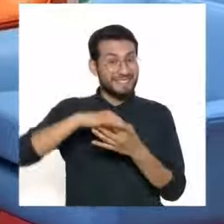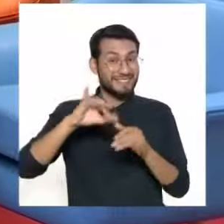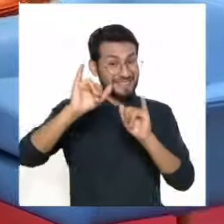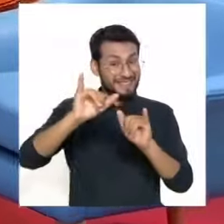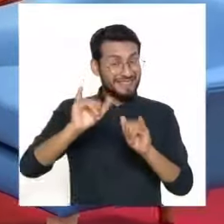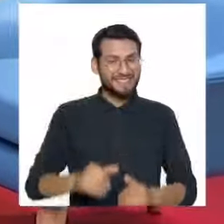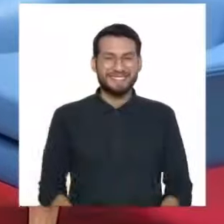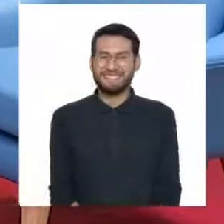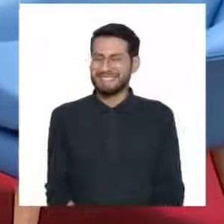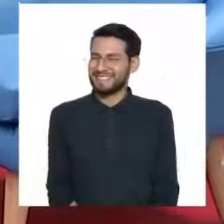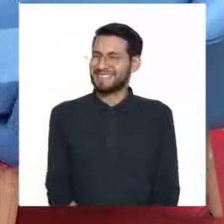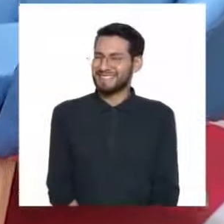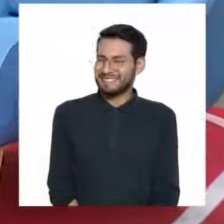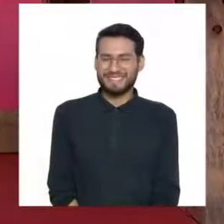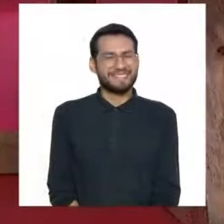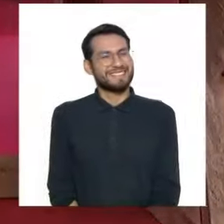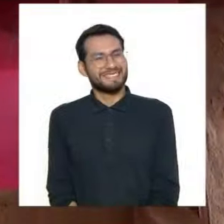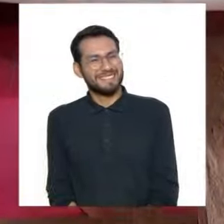no te